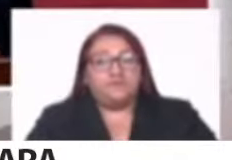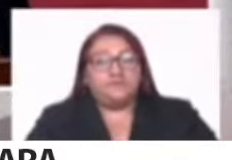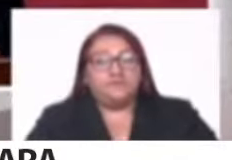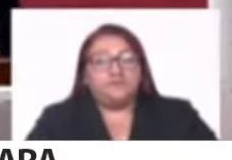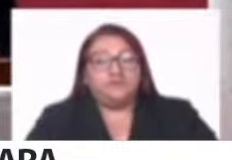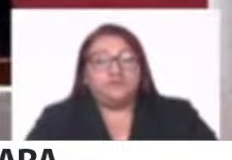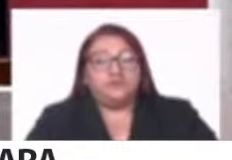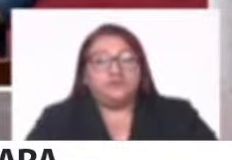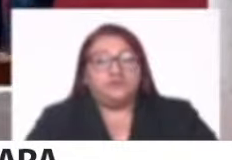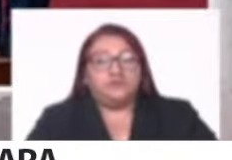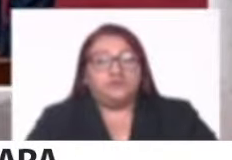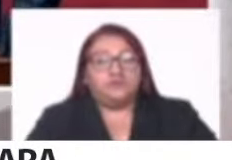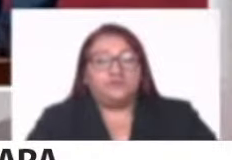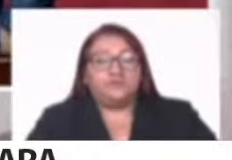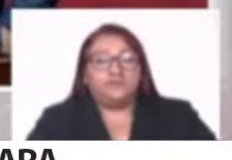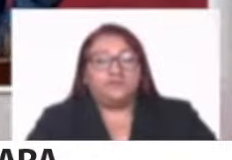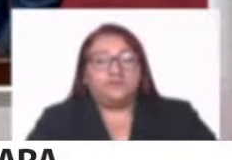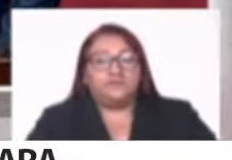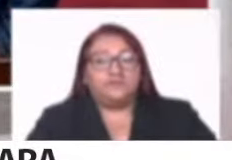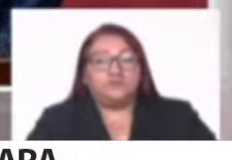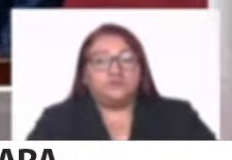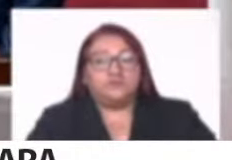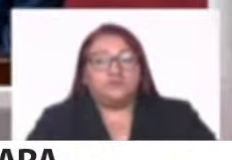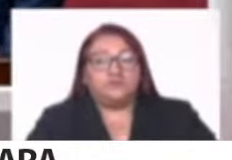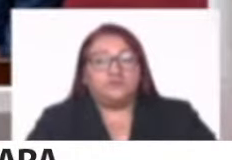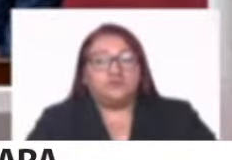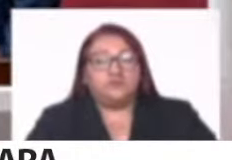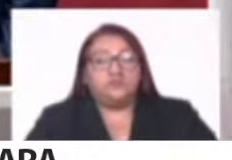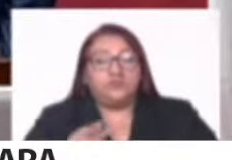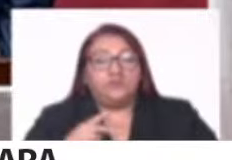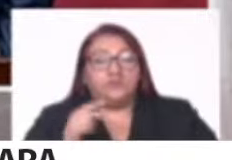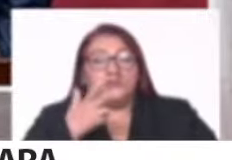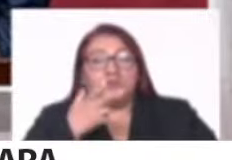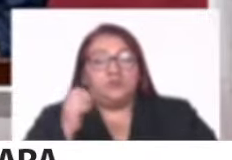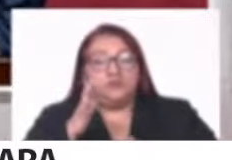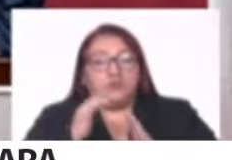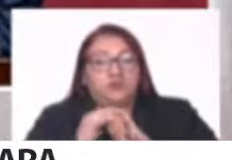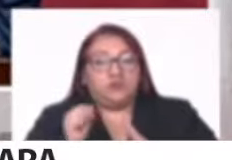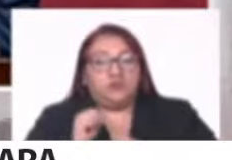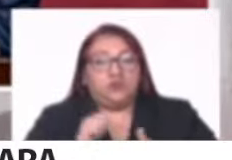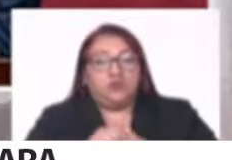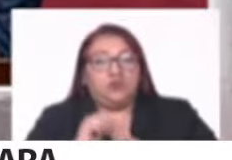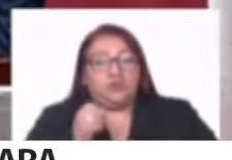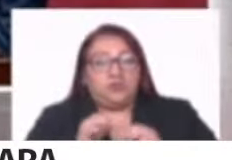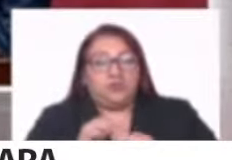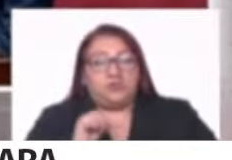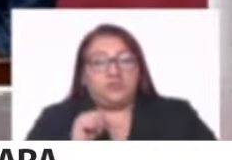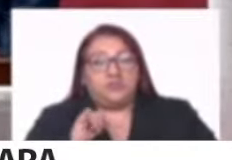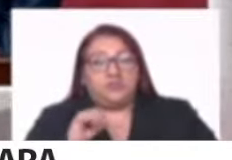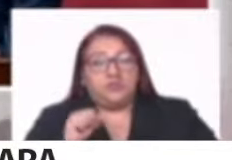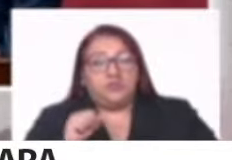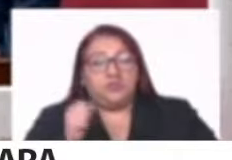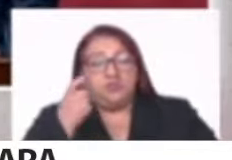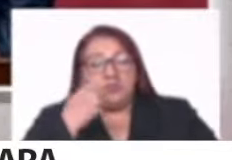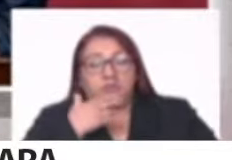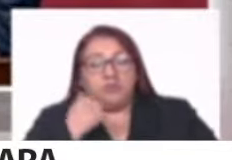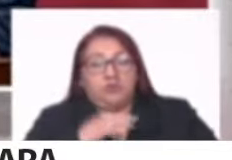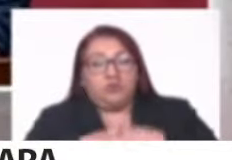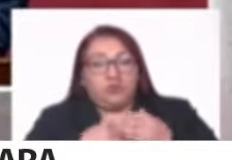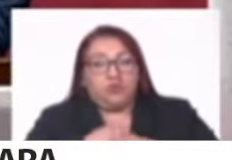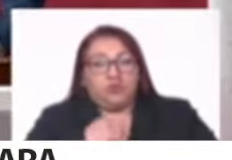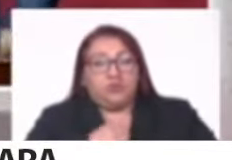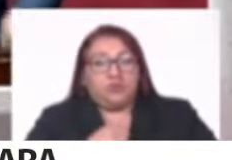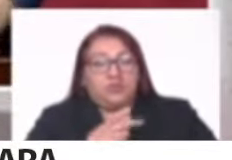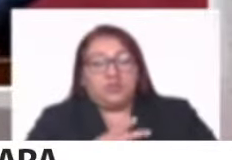las regiones en todo el país. Se incrementará en 300 millones de soles el presupuesto del SIS para mejorar la cobertura